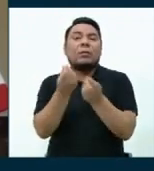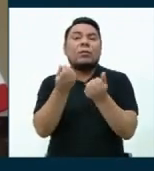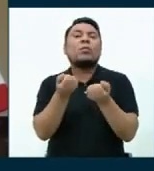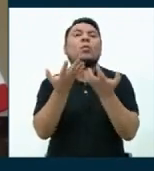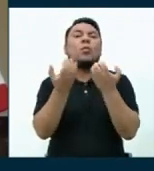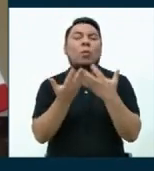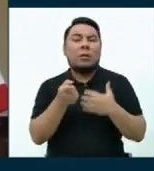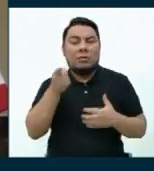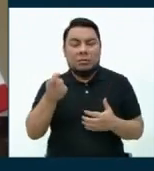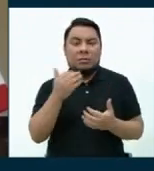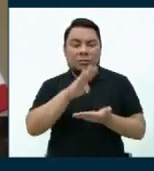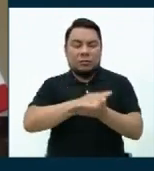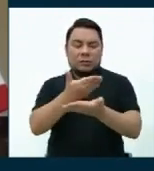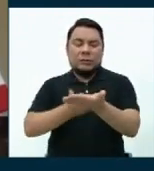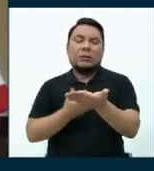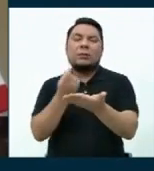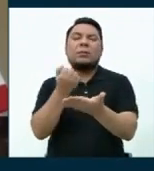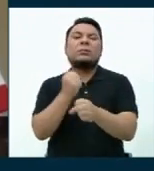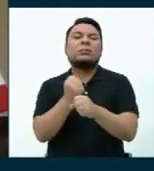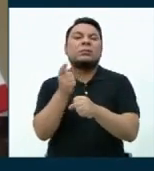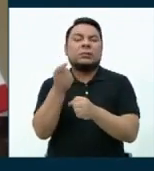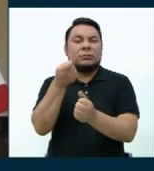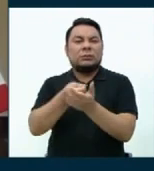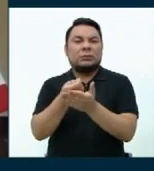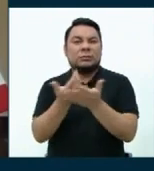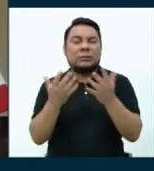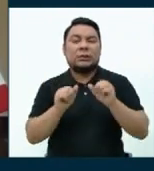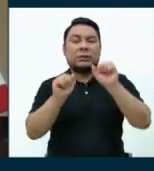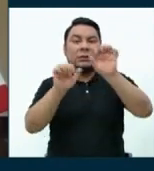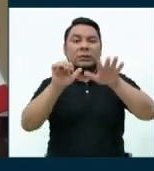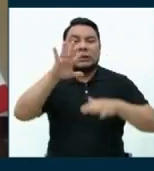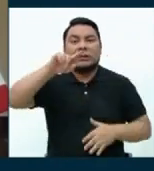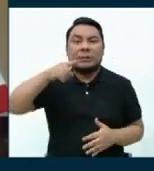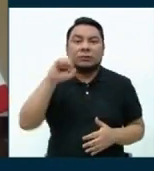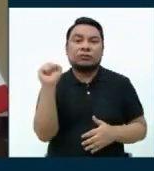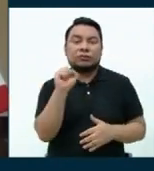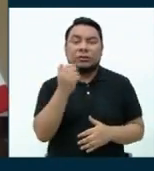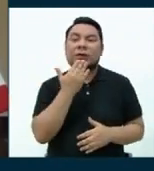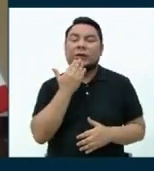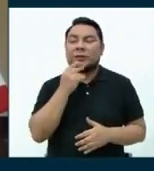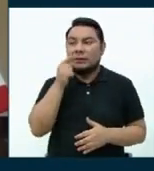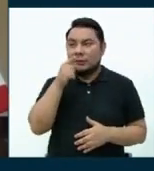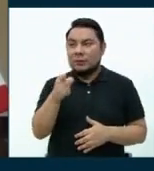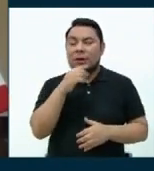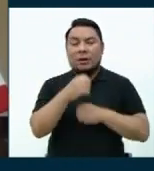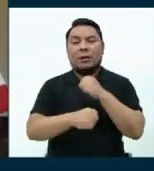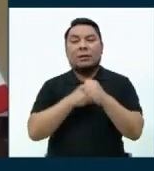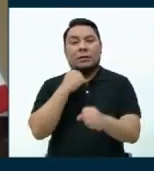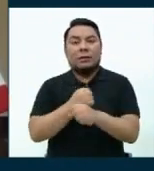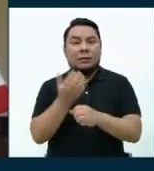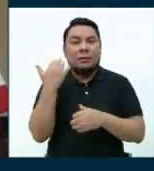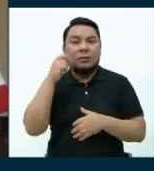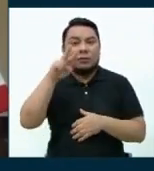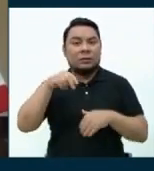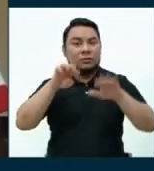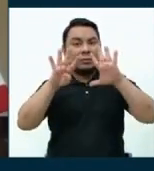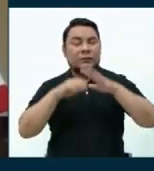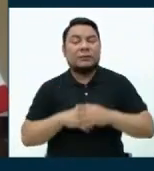registrada en su hoja de vida, tiene un ingreso total de 15 mil soles correspondientes al año 2019.